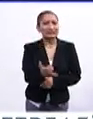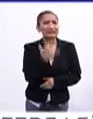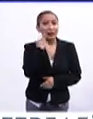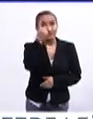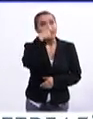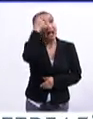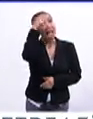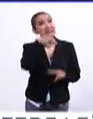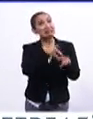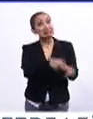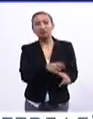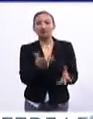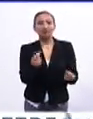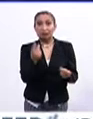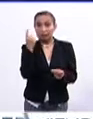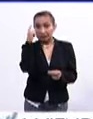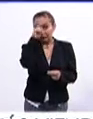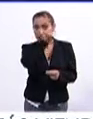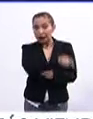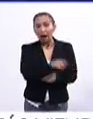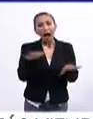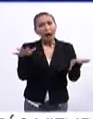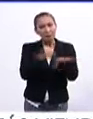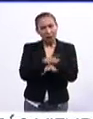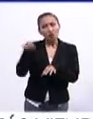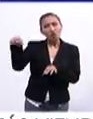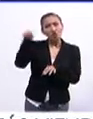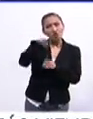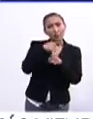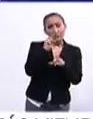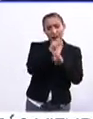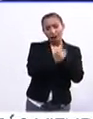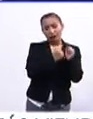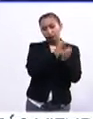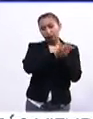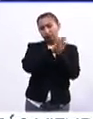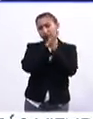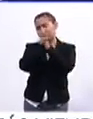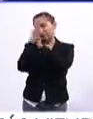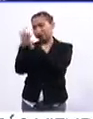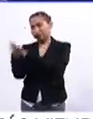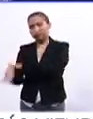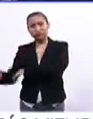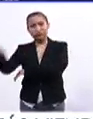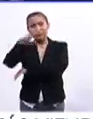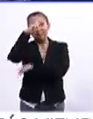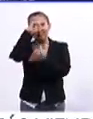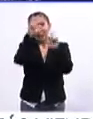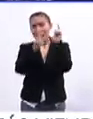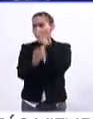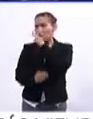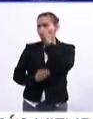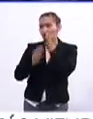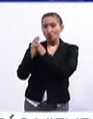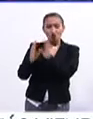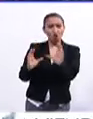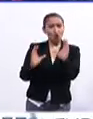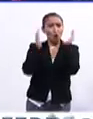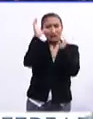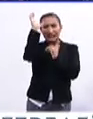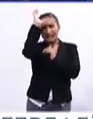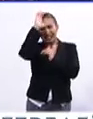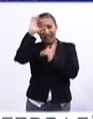no es fácil mantener. Ha cambiado muchas cosas en estos 20 años, en el país, en el mundo, en